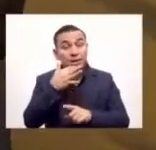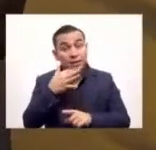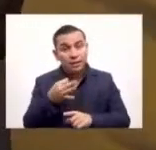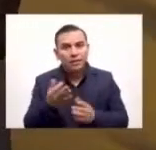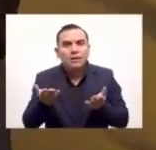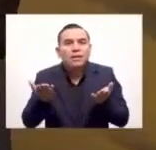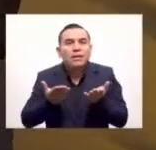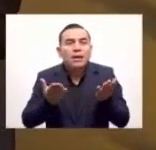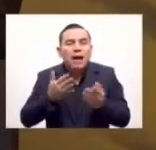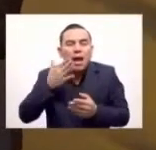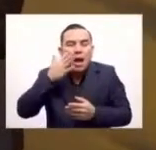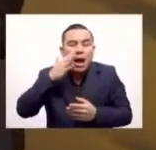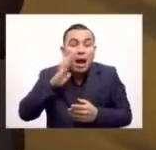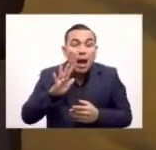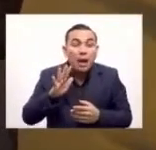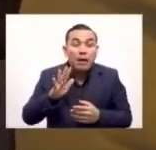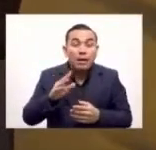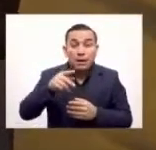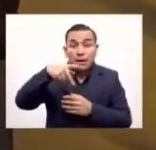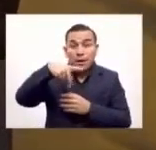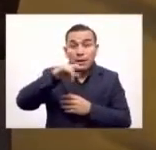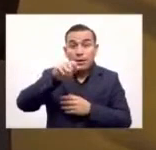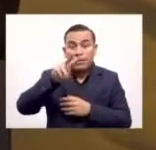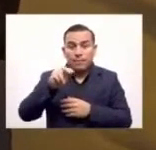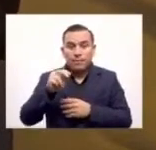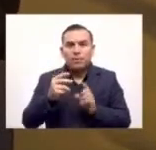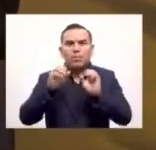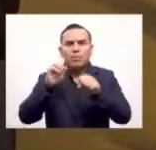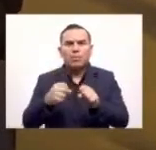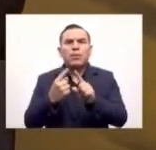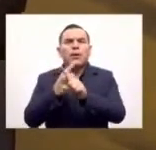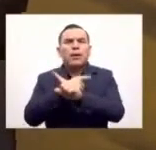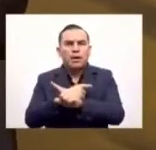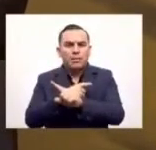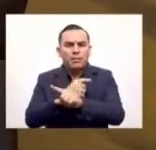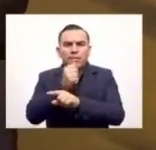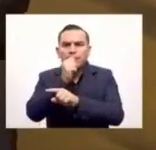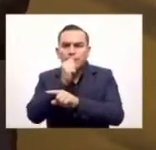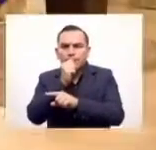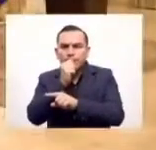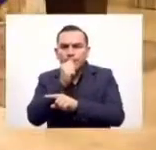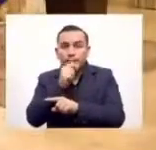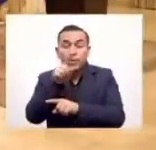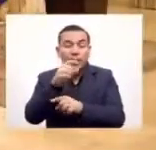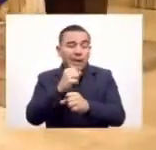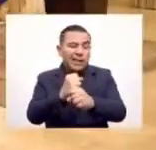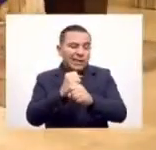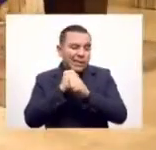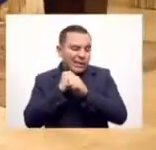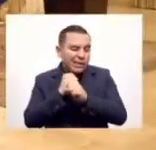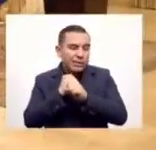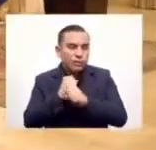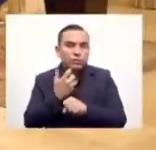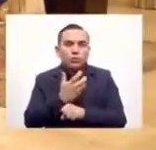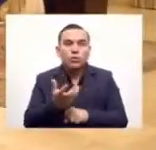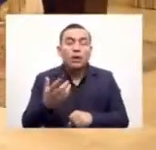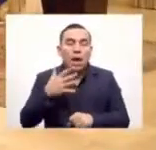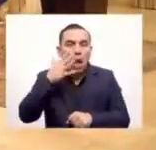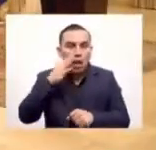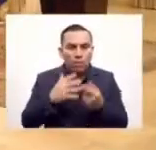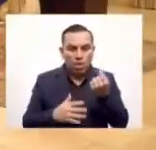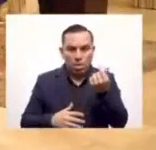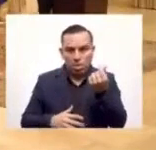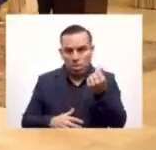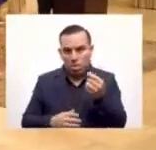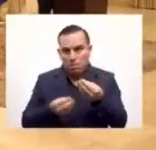esta iniciativa ahora que estamos comenzando a ver esto? Sí, seguramente van a haber muchos países que van a